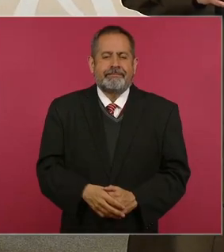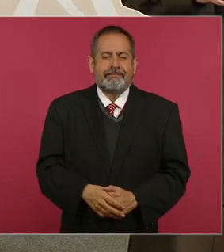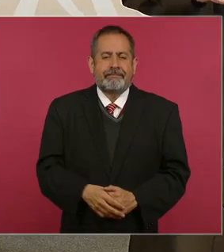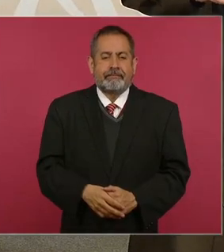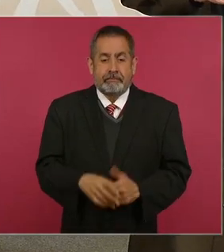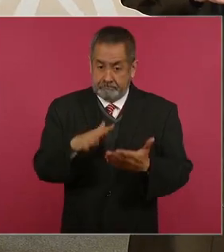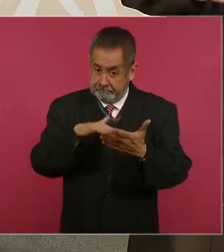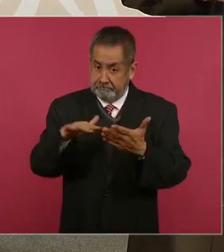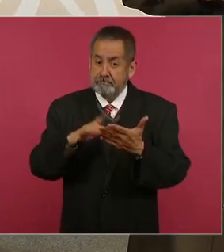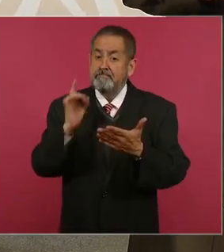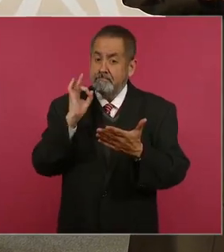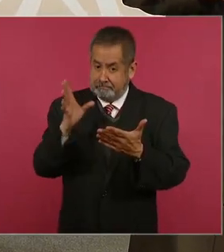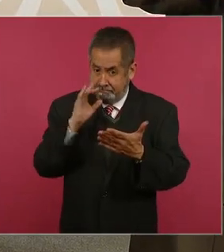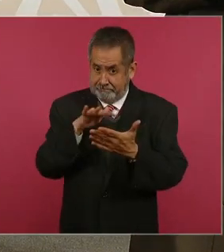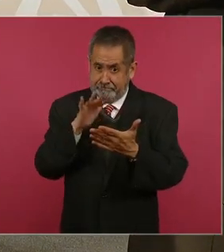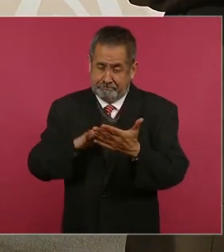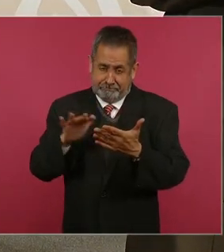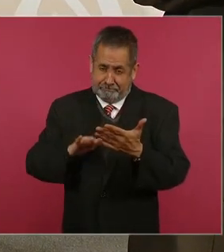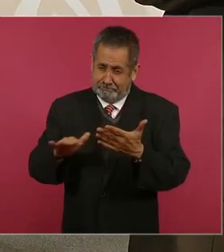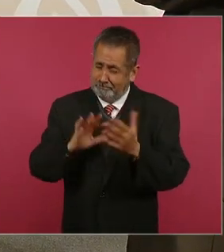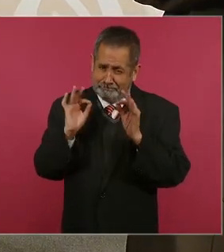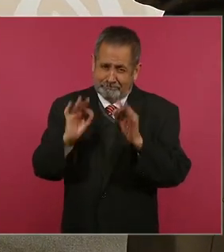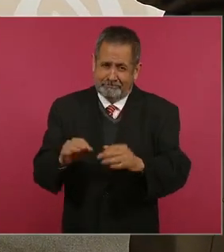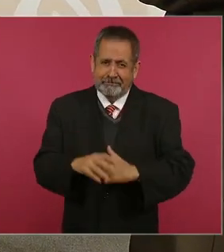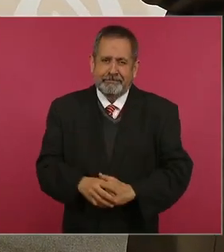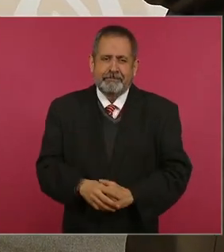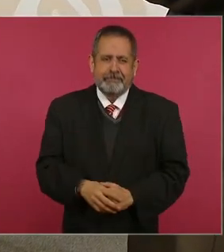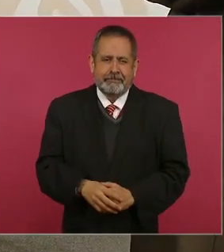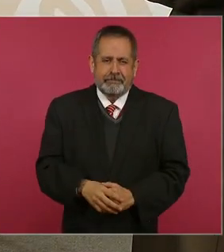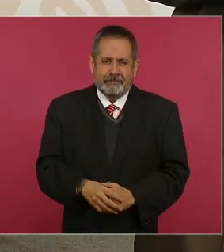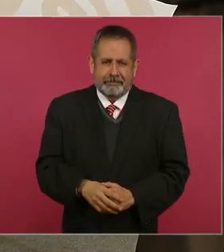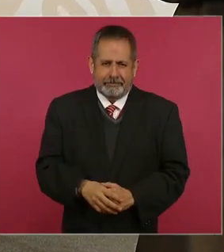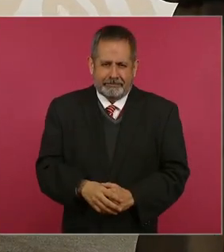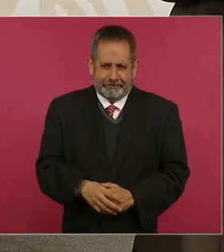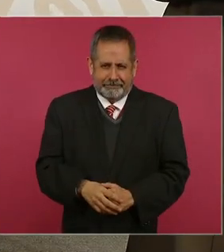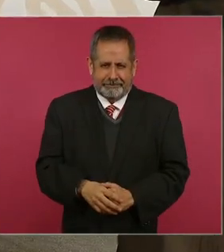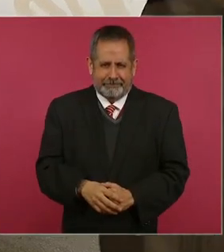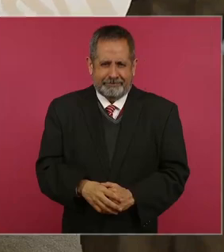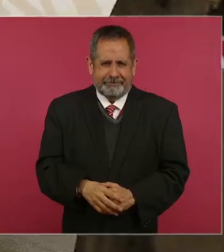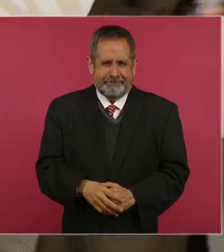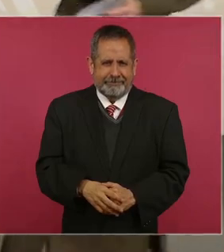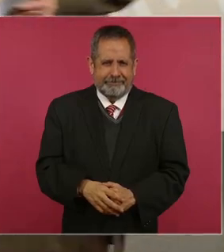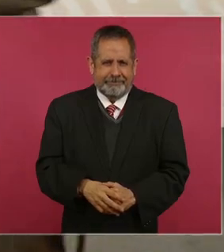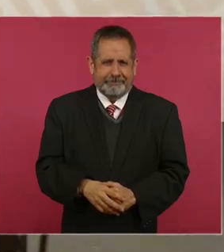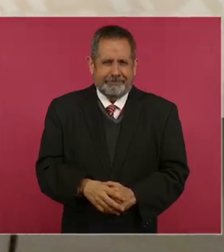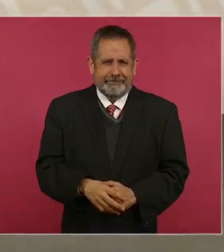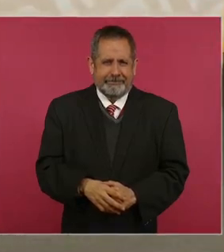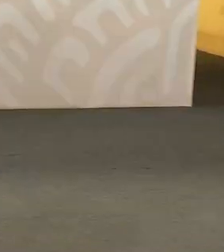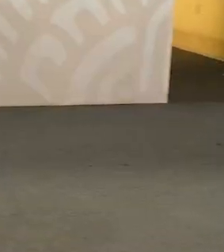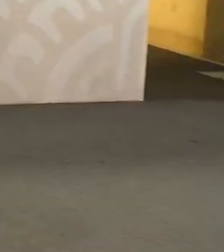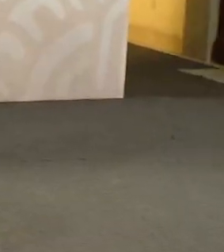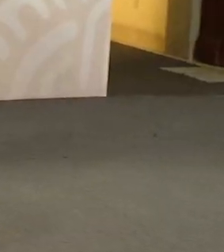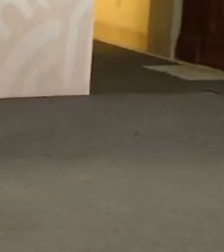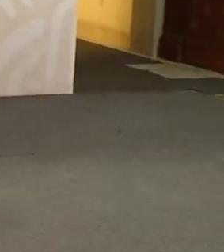Ya lo leí, ¿eh? Ya lo leí, pero… Vamos.